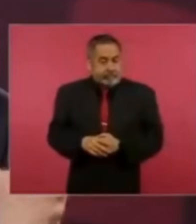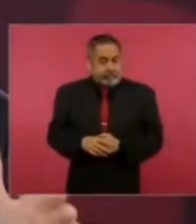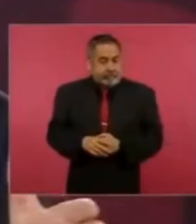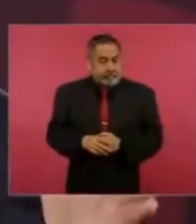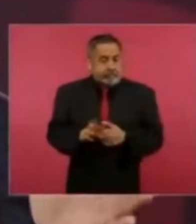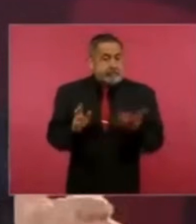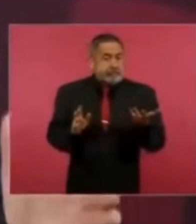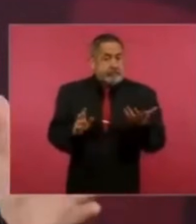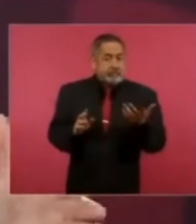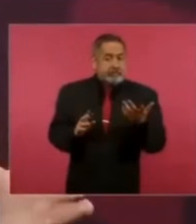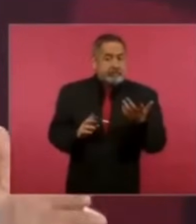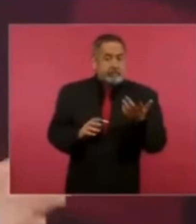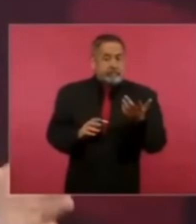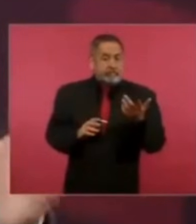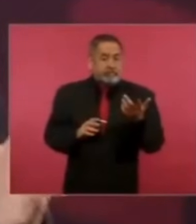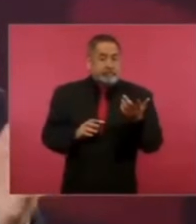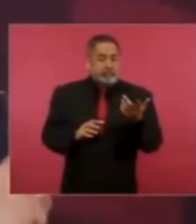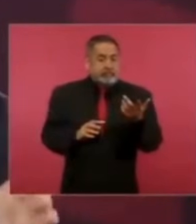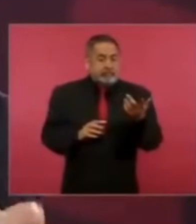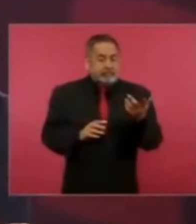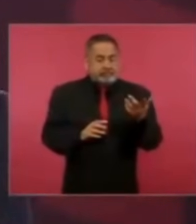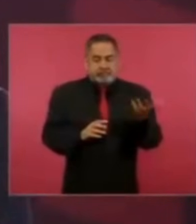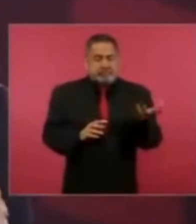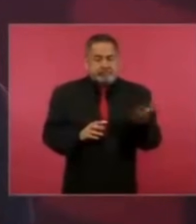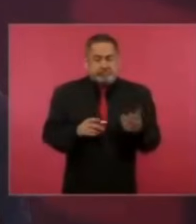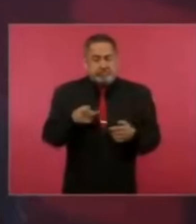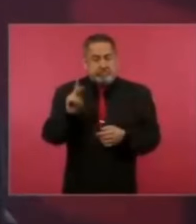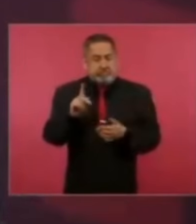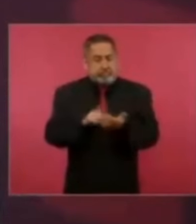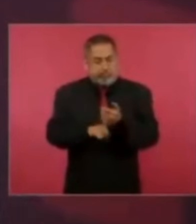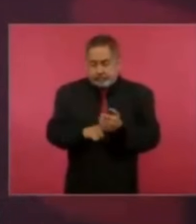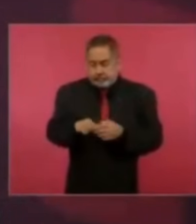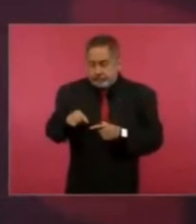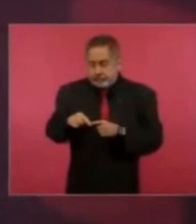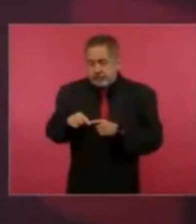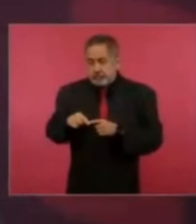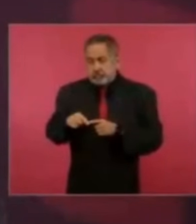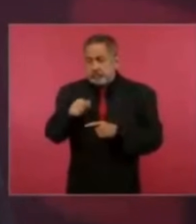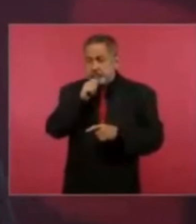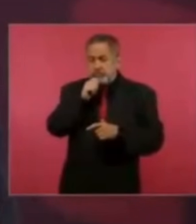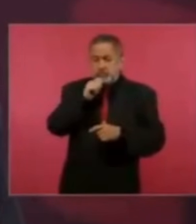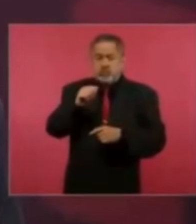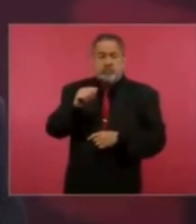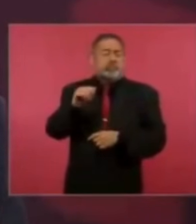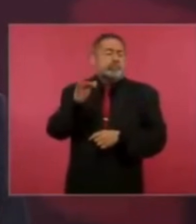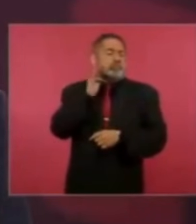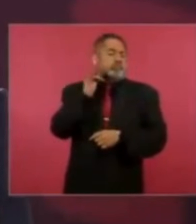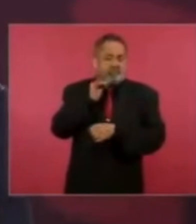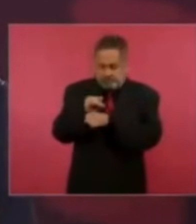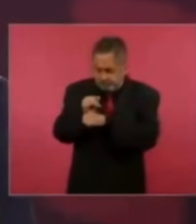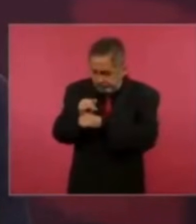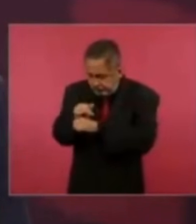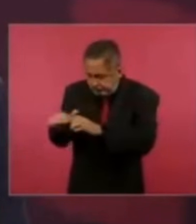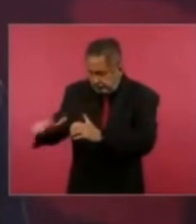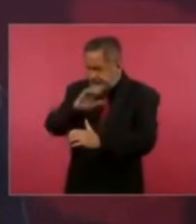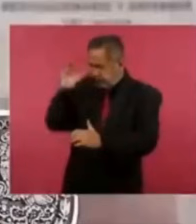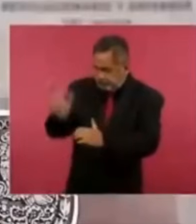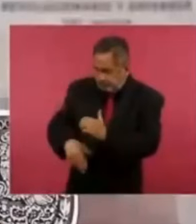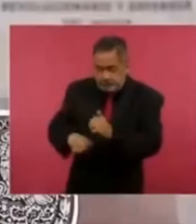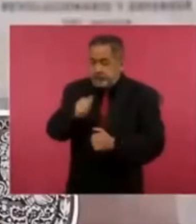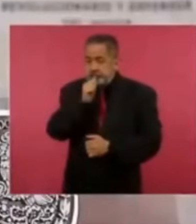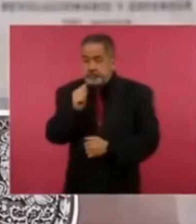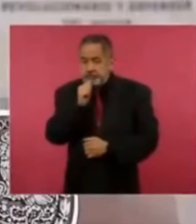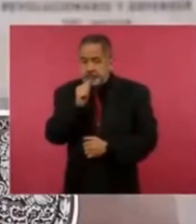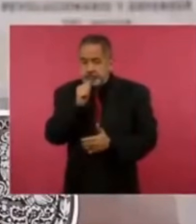sin que se esperara al cierre de la averiguación, que era lo que tendrían que haber